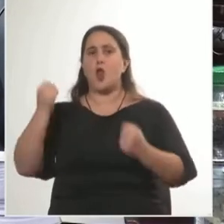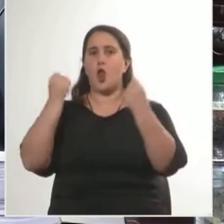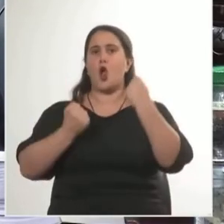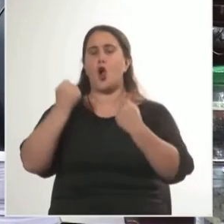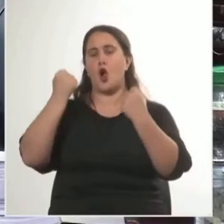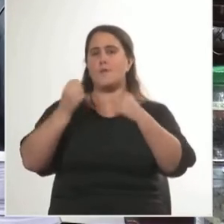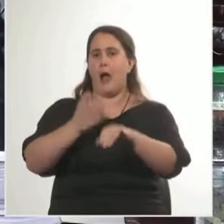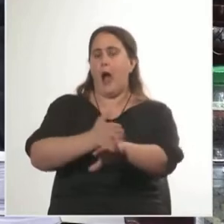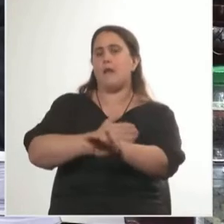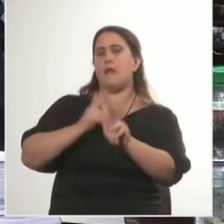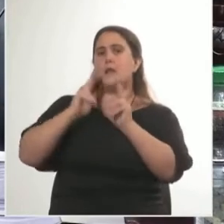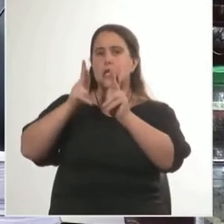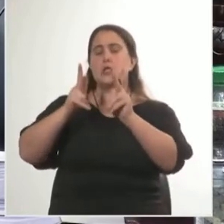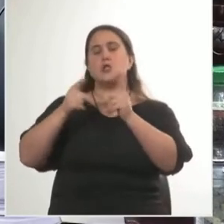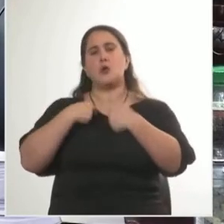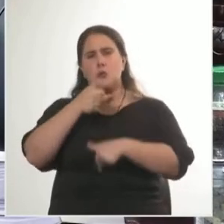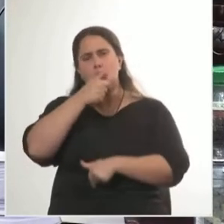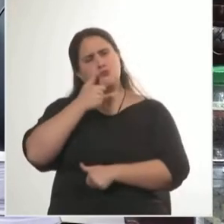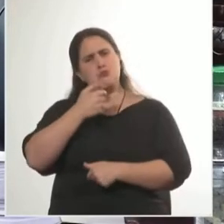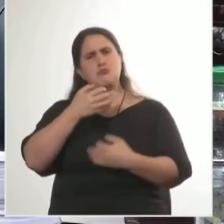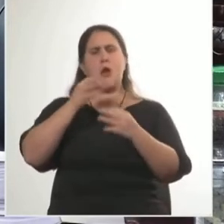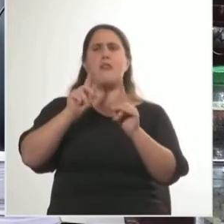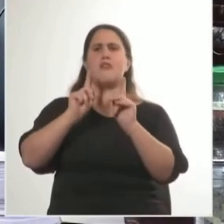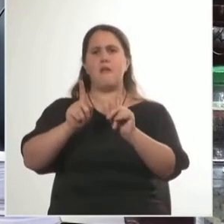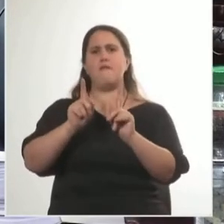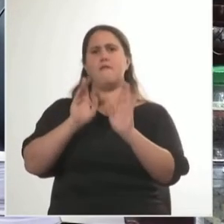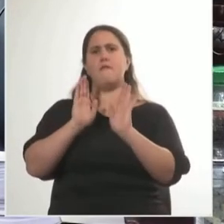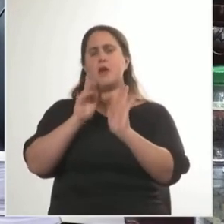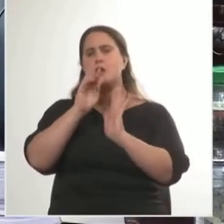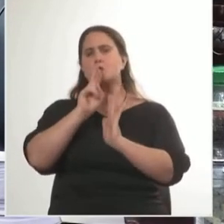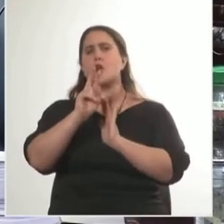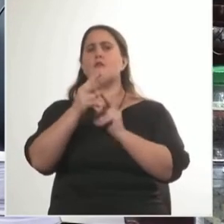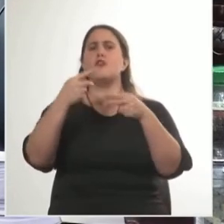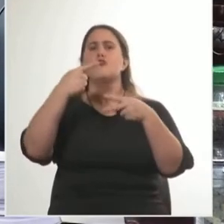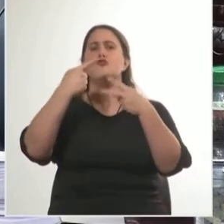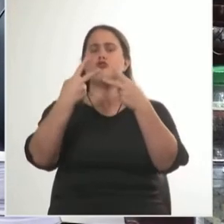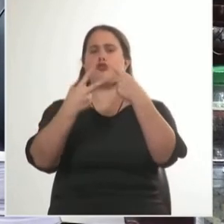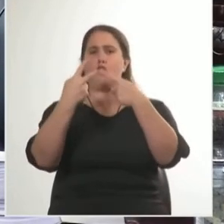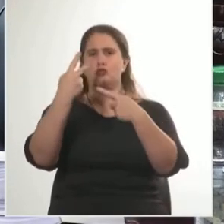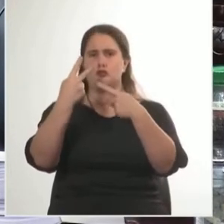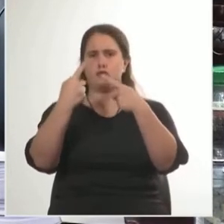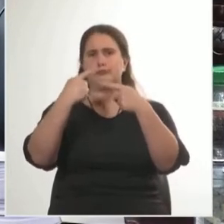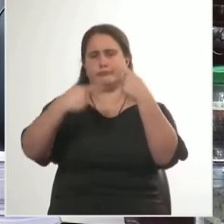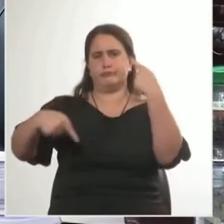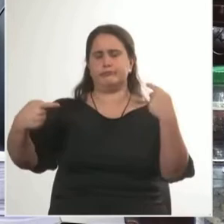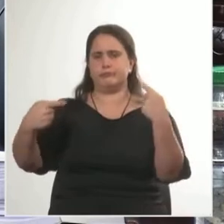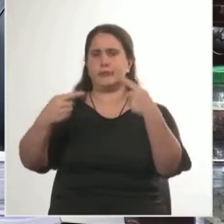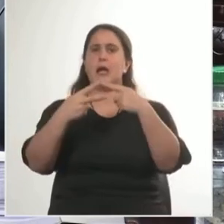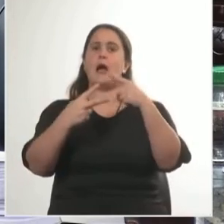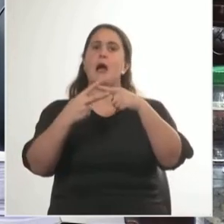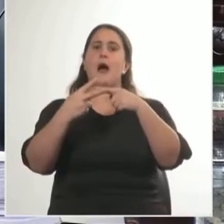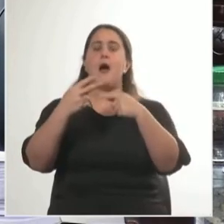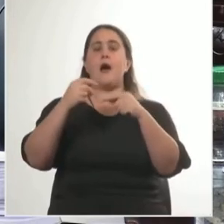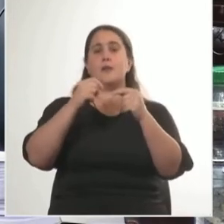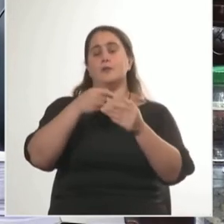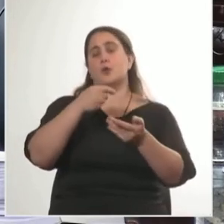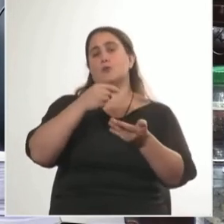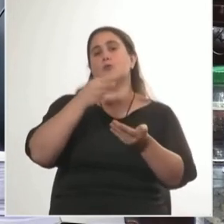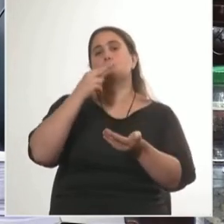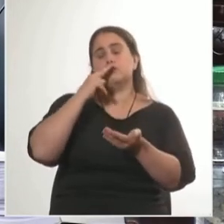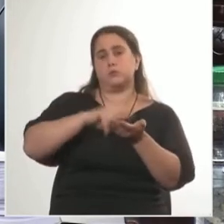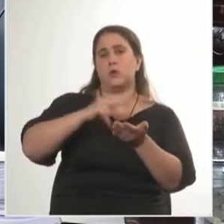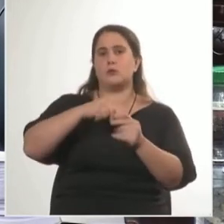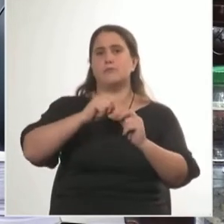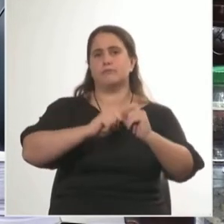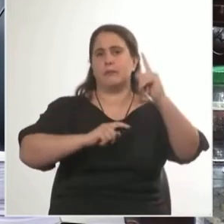que en un principio dijo que sus resultados había que medirlos en dos variables, el déficit fiscal y la inflación,